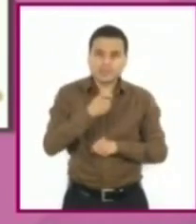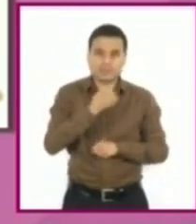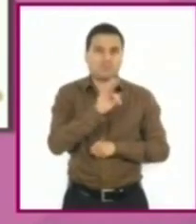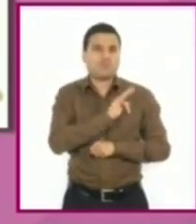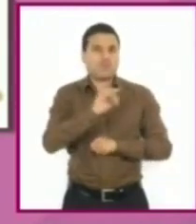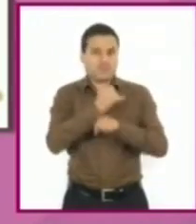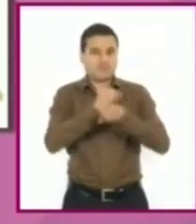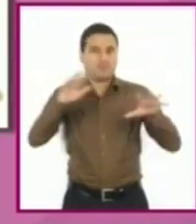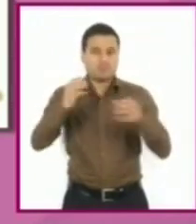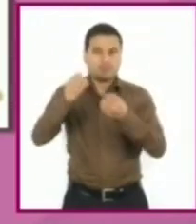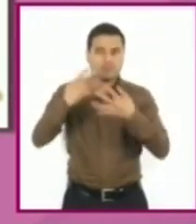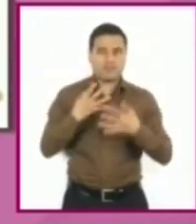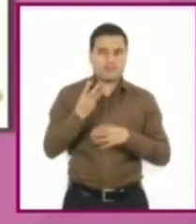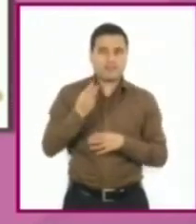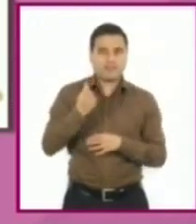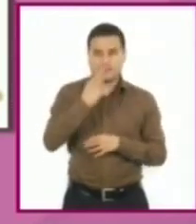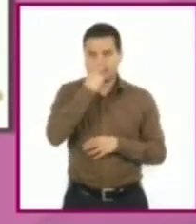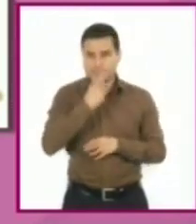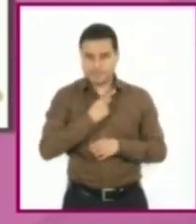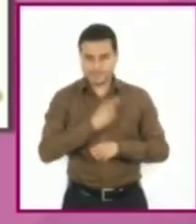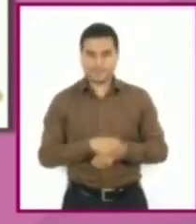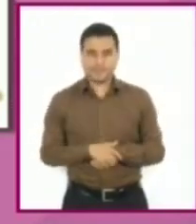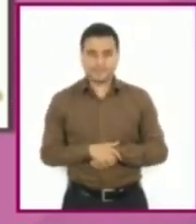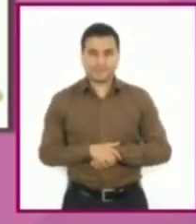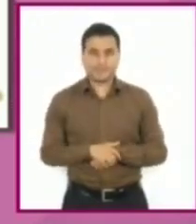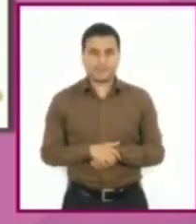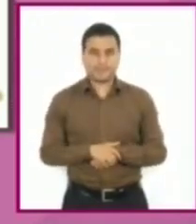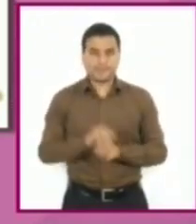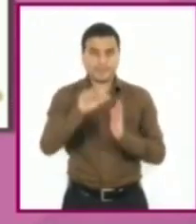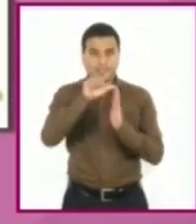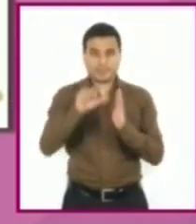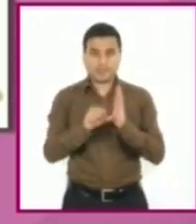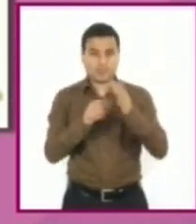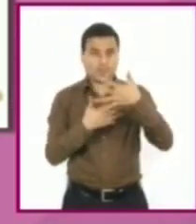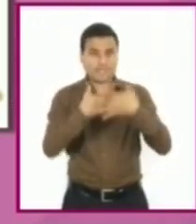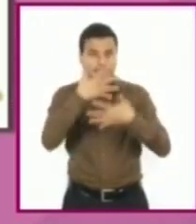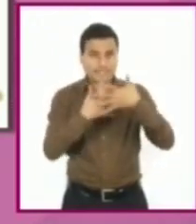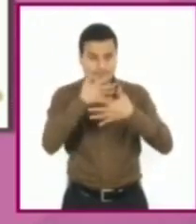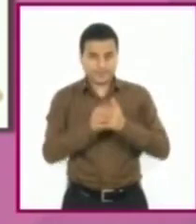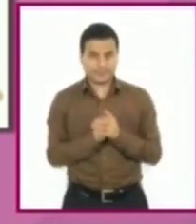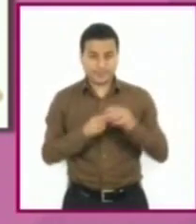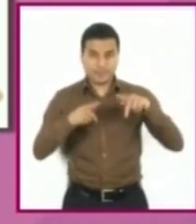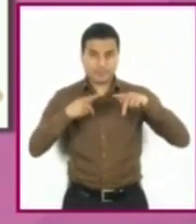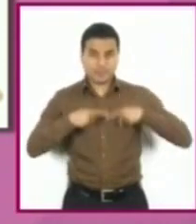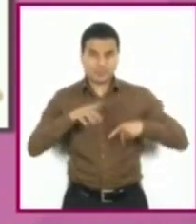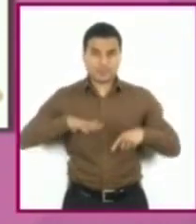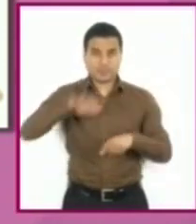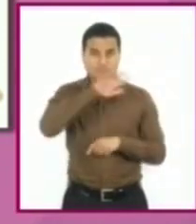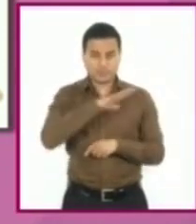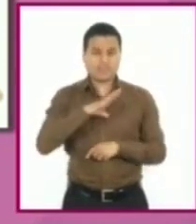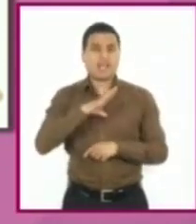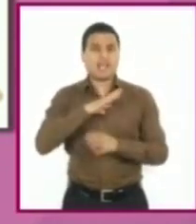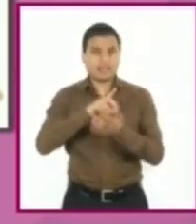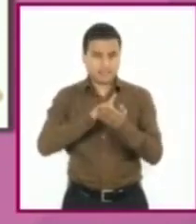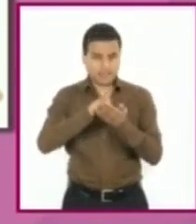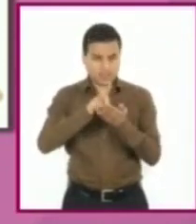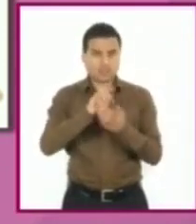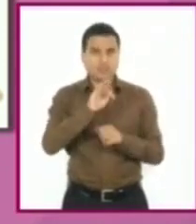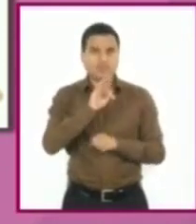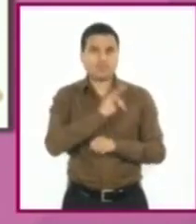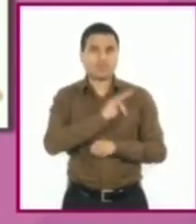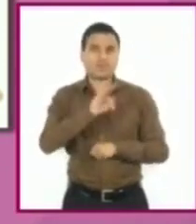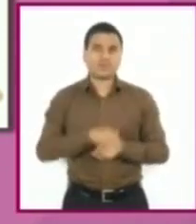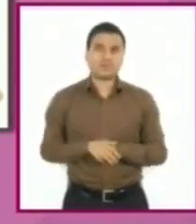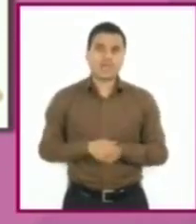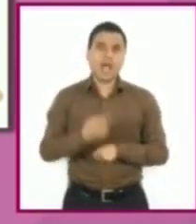de la necesidad de la contribución pública. Artículo 15. La sociedad tiene derecho de pedir cuenta de su administración